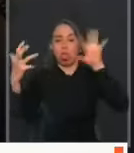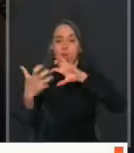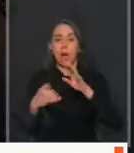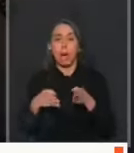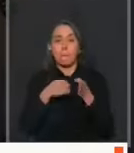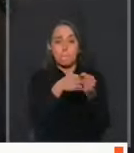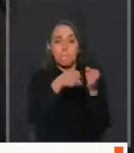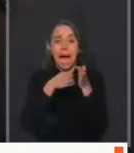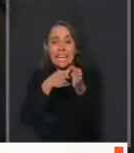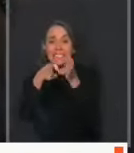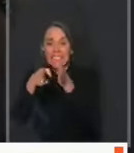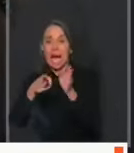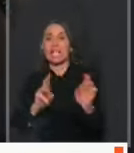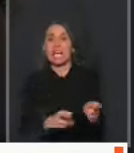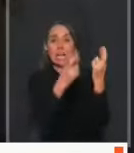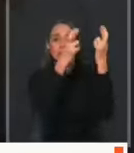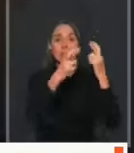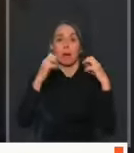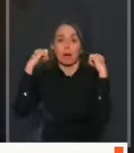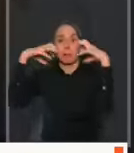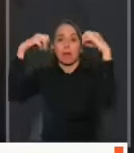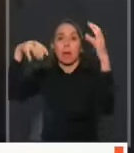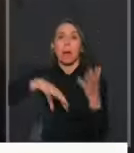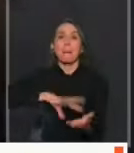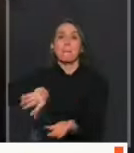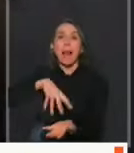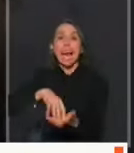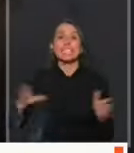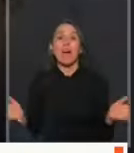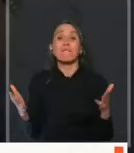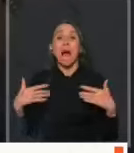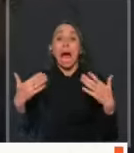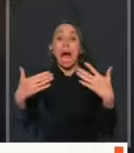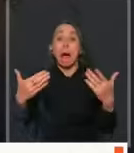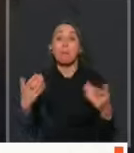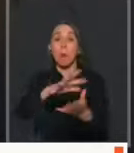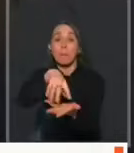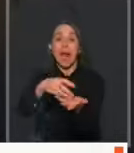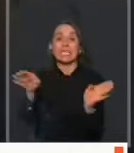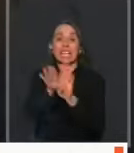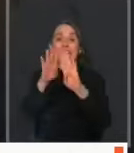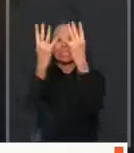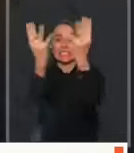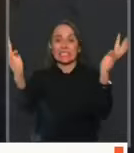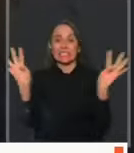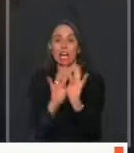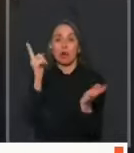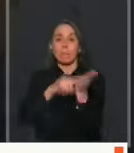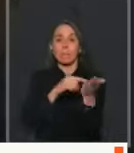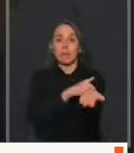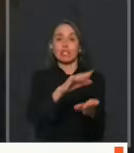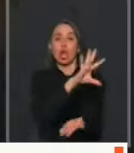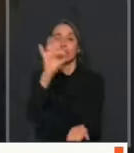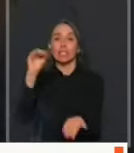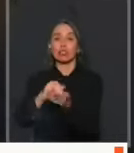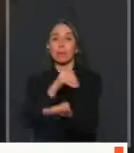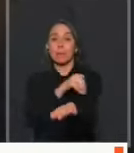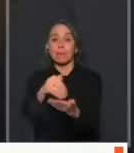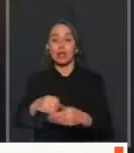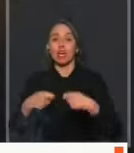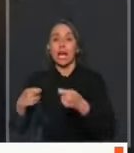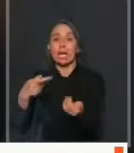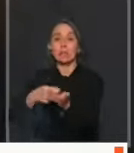pasajes. Vamos a iluminar plazas. Vamos a cerrar plazas. 1.000 millones, la mitad va a ser para cámara